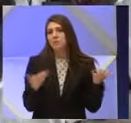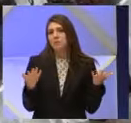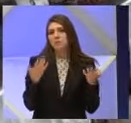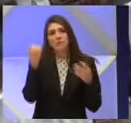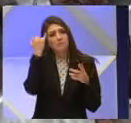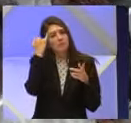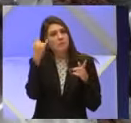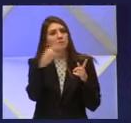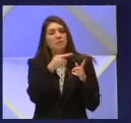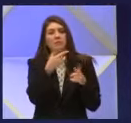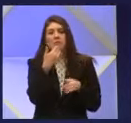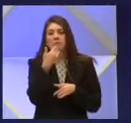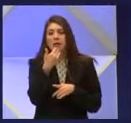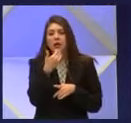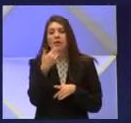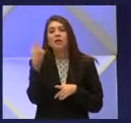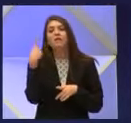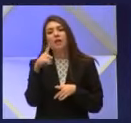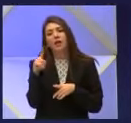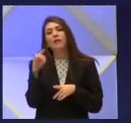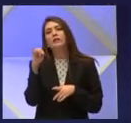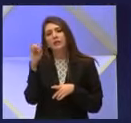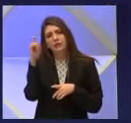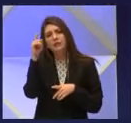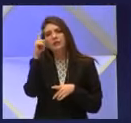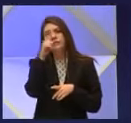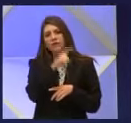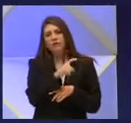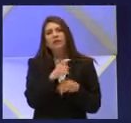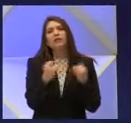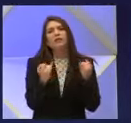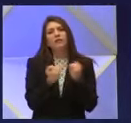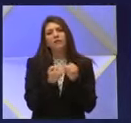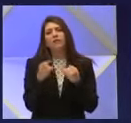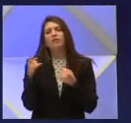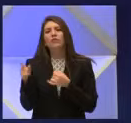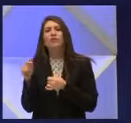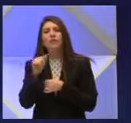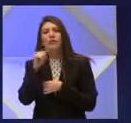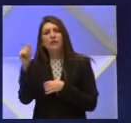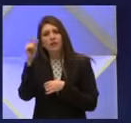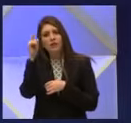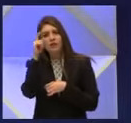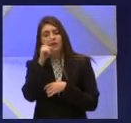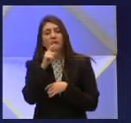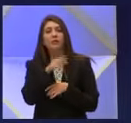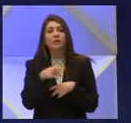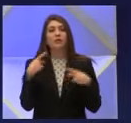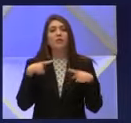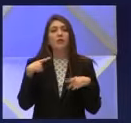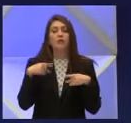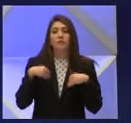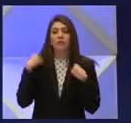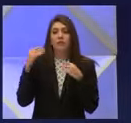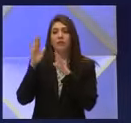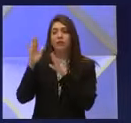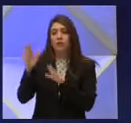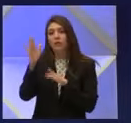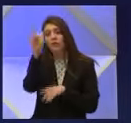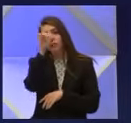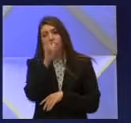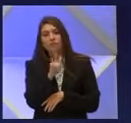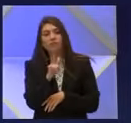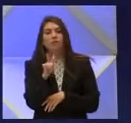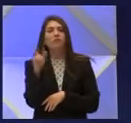embargo es complicado así como va a ser complicado construir hábitats en la luna hay que aprender a utilizar los